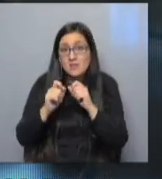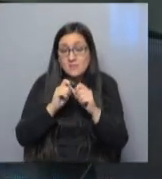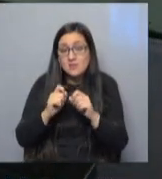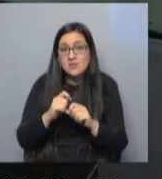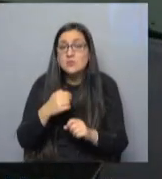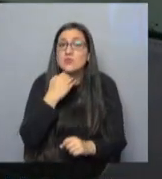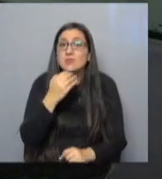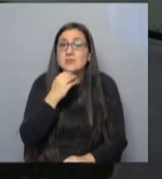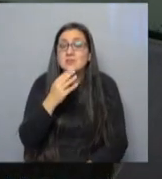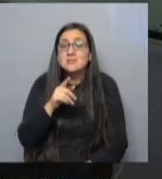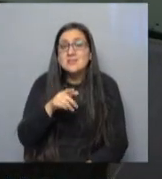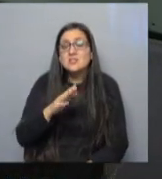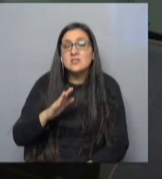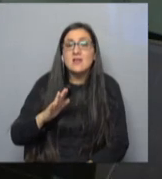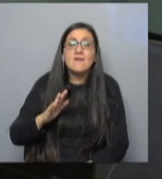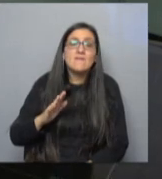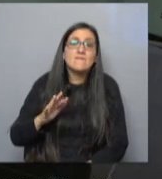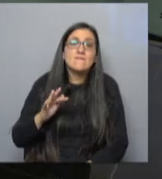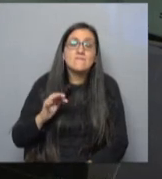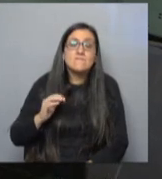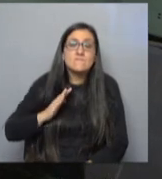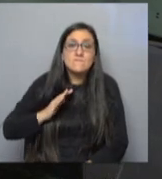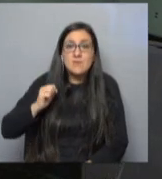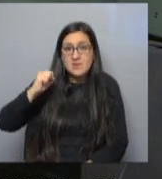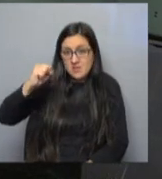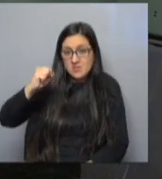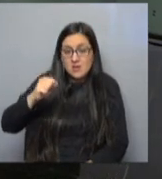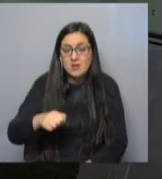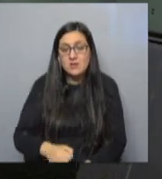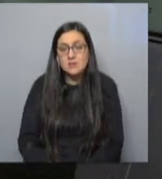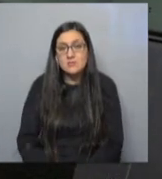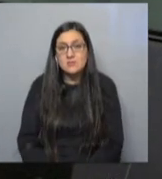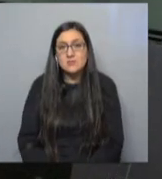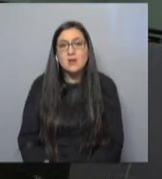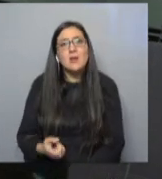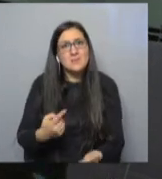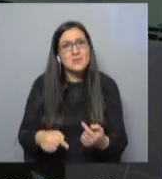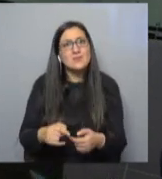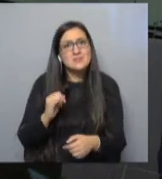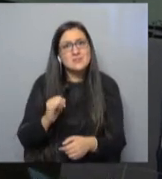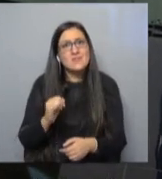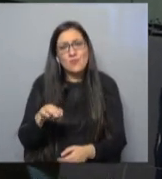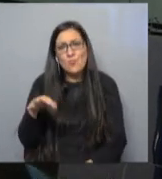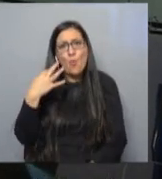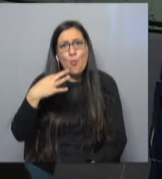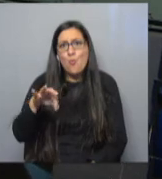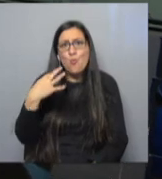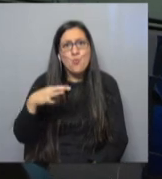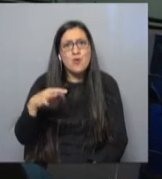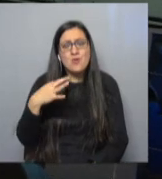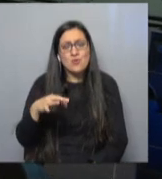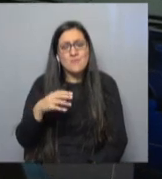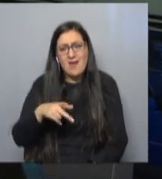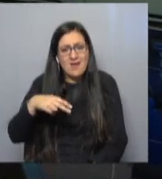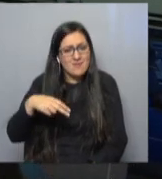feminista no sé capaz que no se veía así pero sí era una ruptura o sea un paso